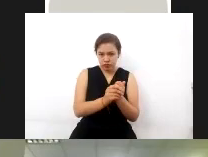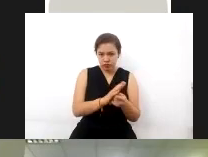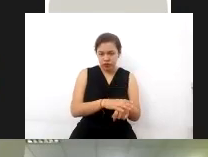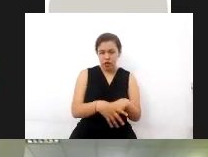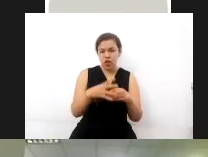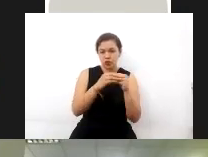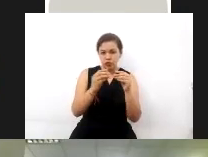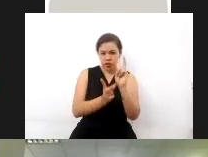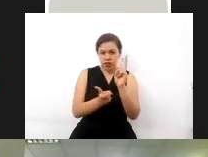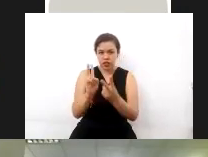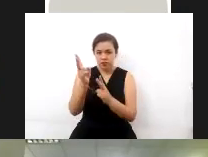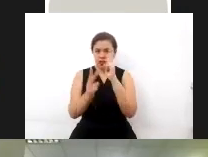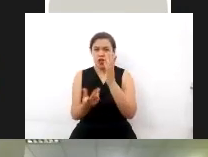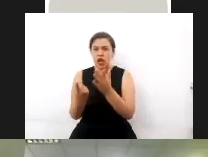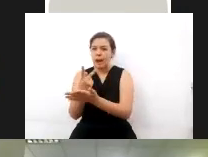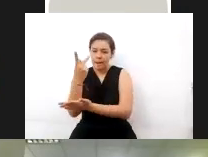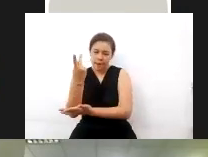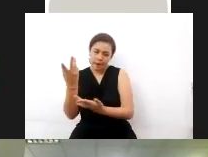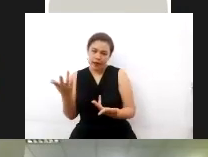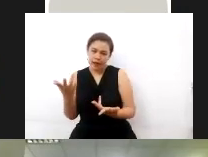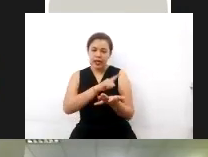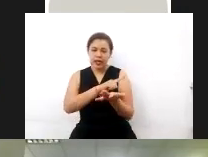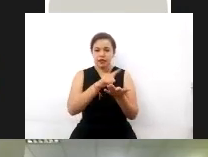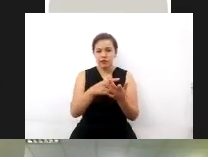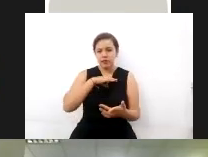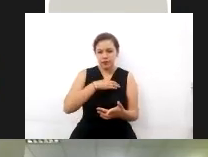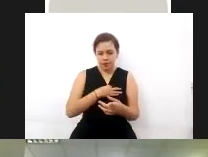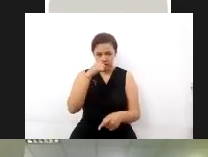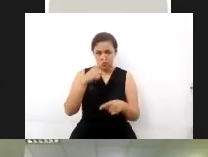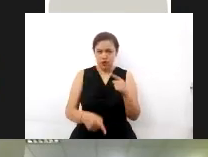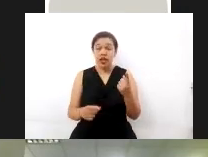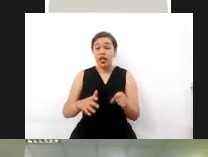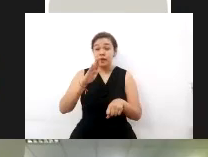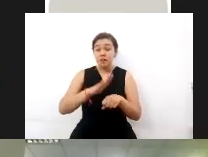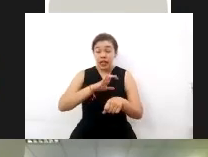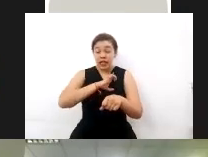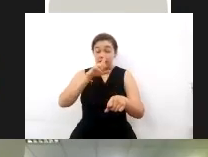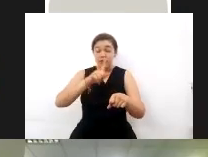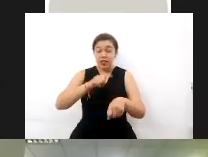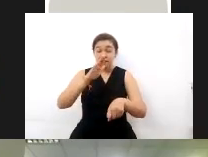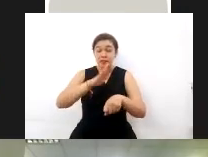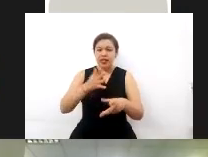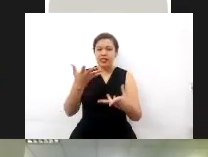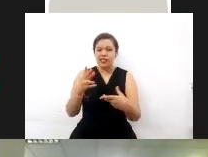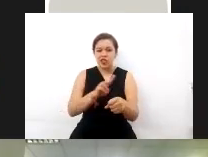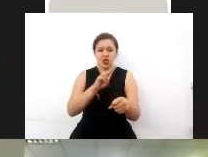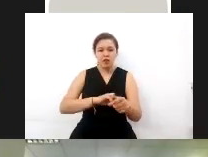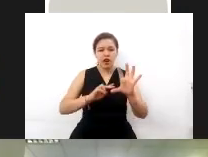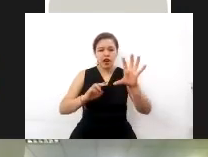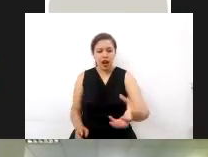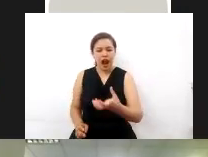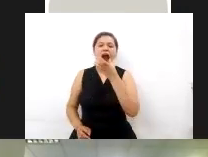o hortalizas. Hay que lavarlos, desinfectarlos y especialmente si se comen crudas estas frutas y